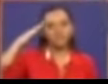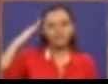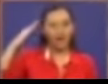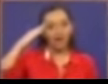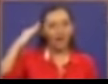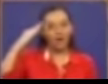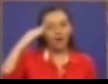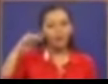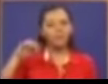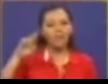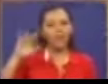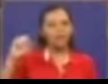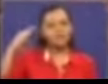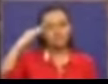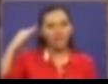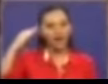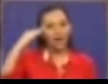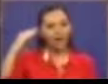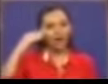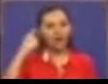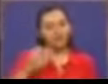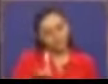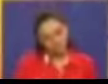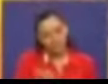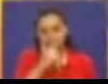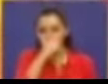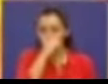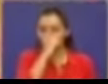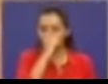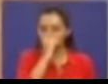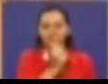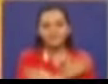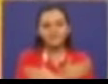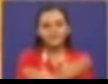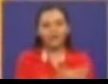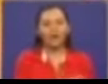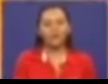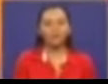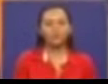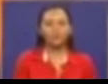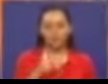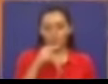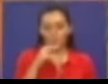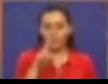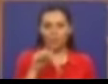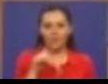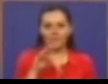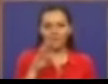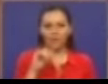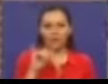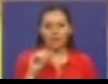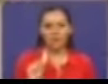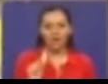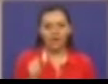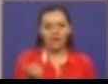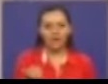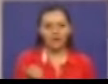alcalde Mera? Mera, pues perdón, Guamboya. Saludos, me tienen que dar una... Guamboya está presente aquí también.